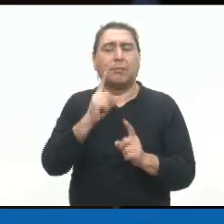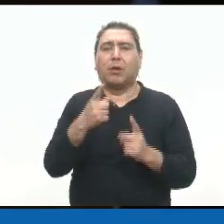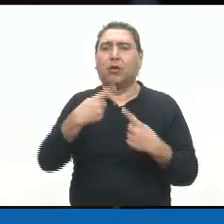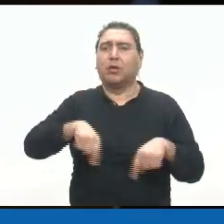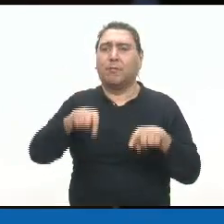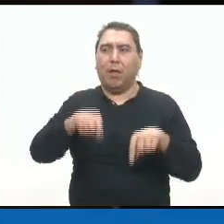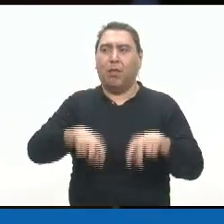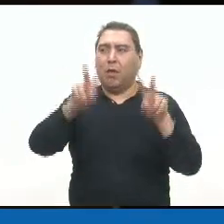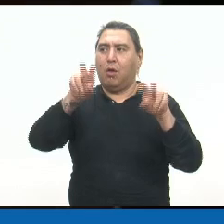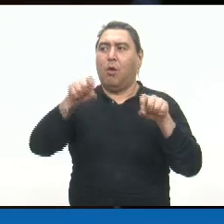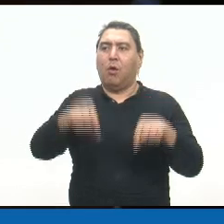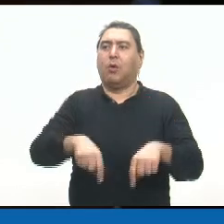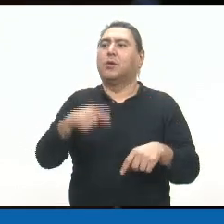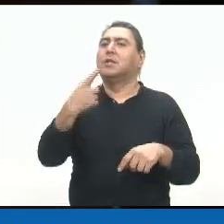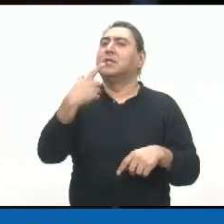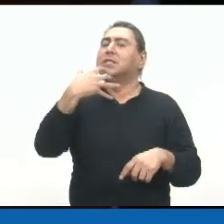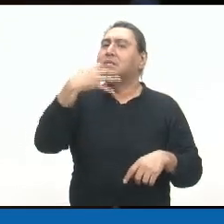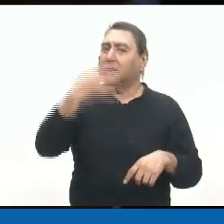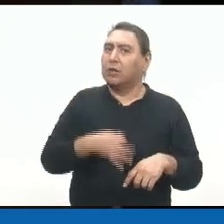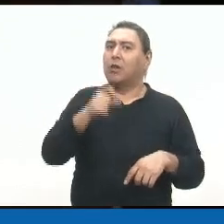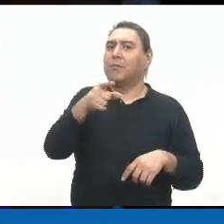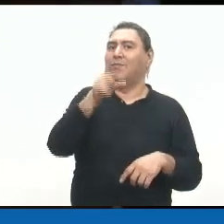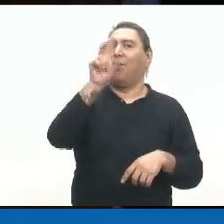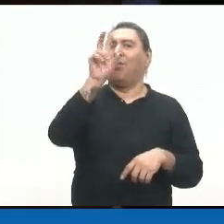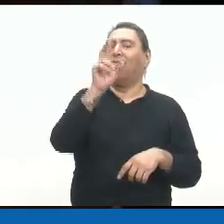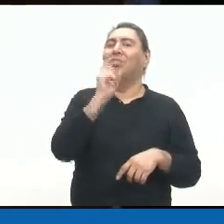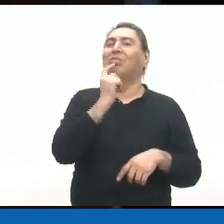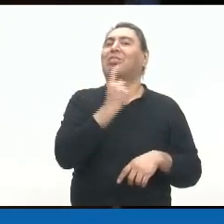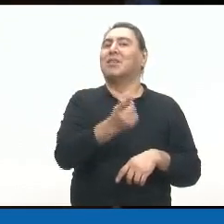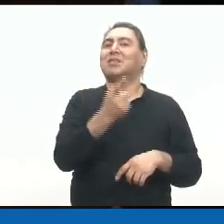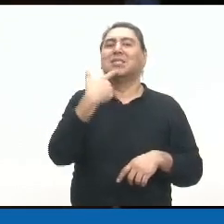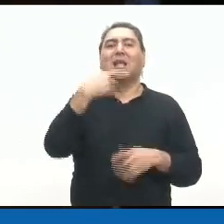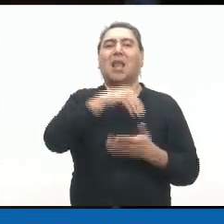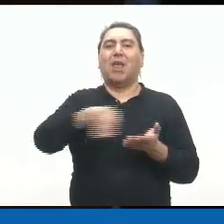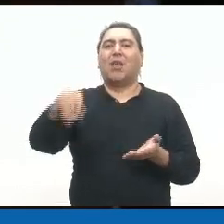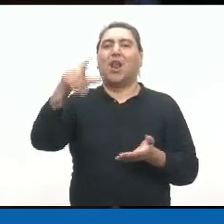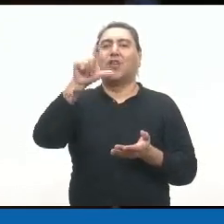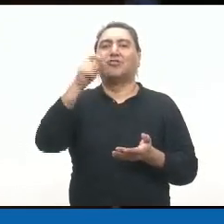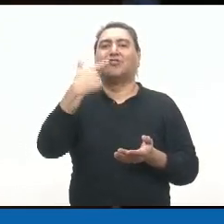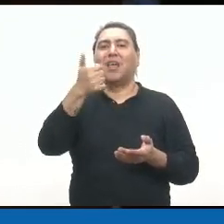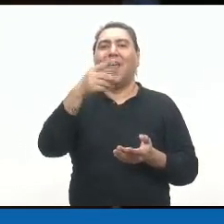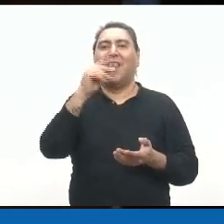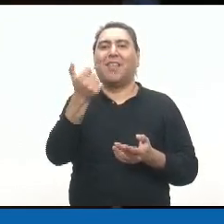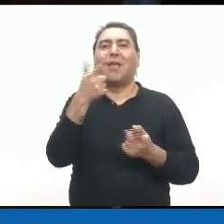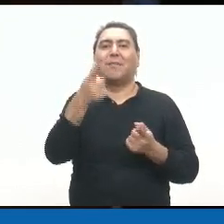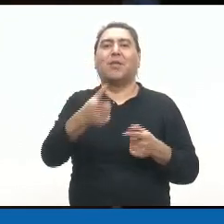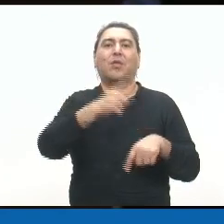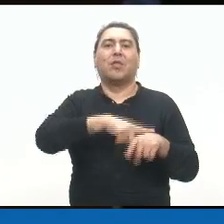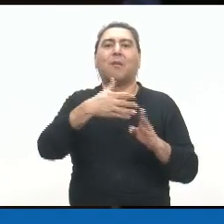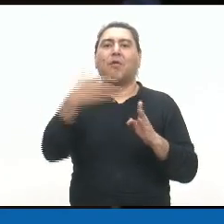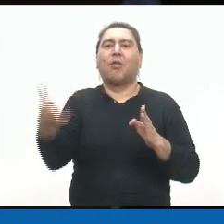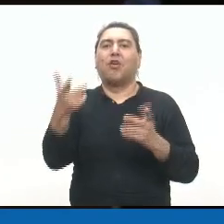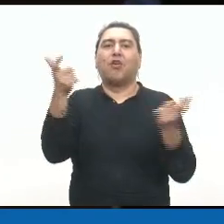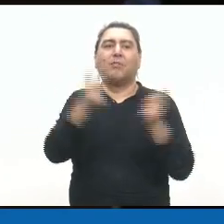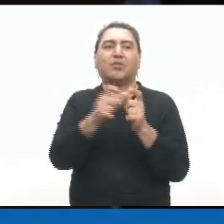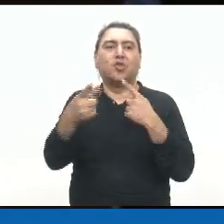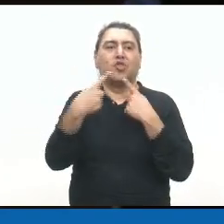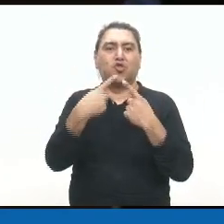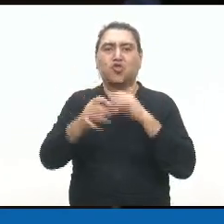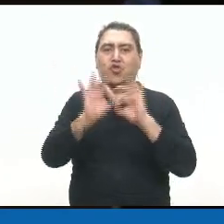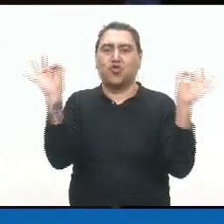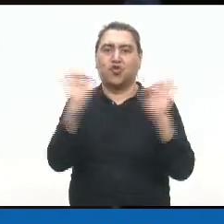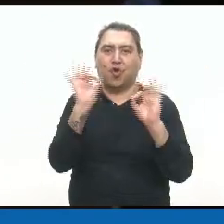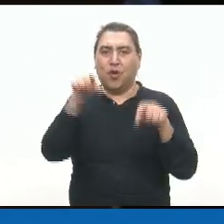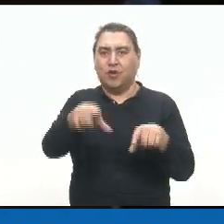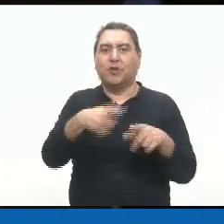hoy es cierto lo que dice la senadora losada que también Hubo un tiempo en la comisión que no se discutió pero eso no subsana la